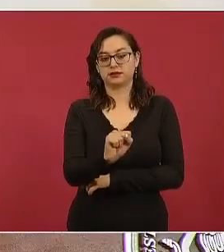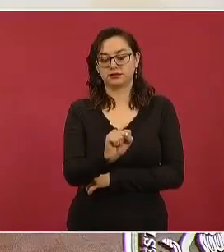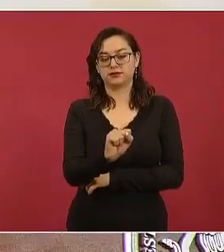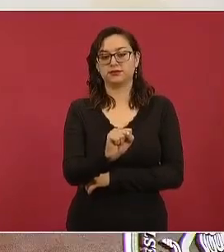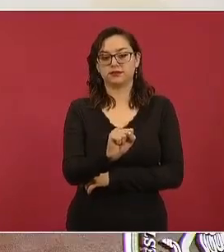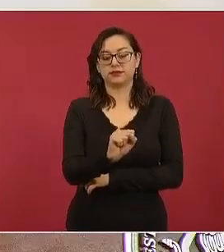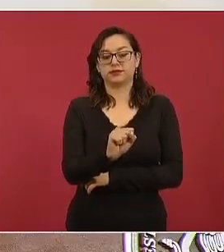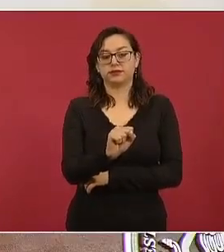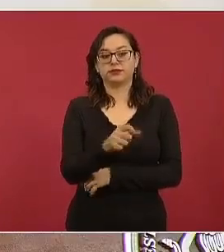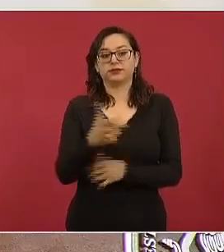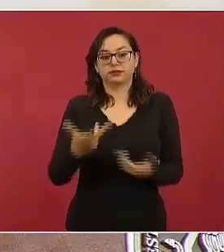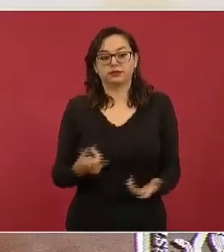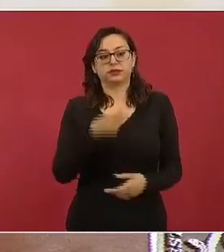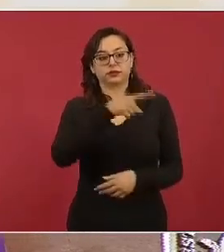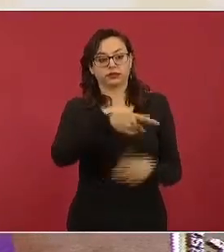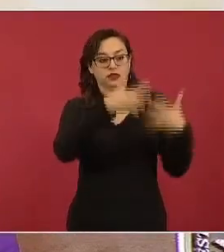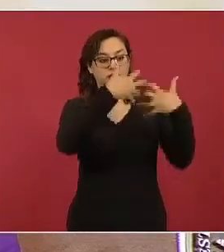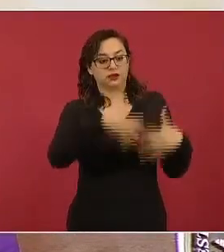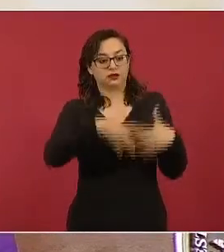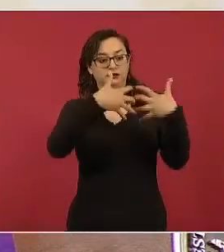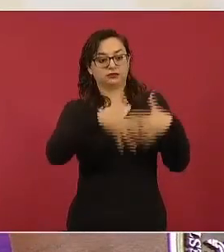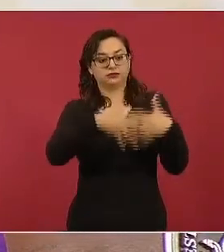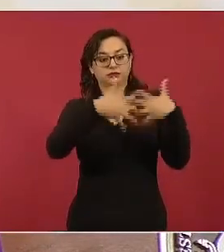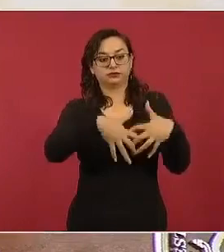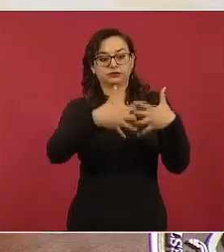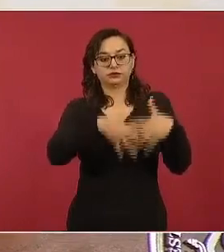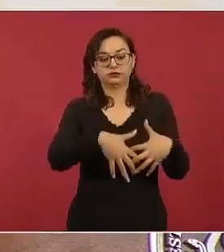Estas plantas son las que permiten